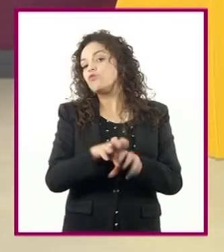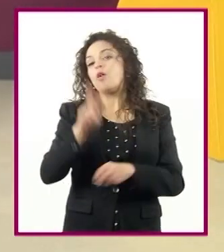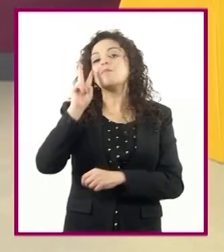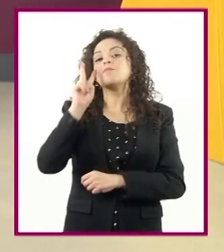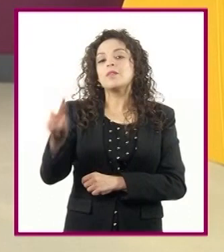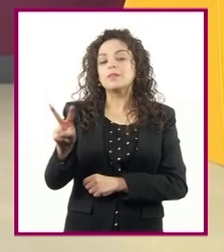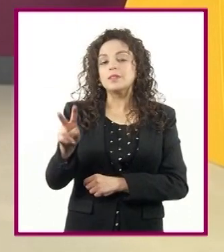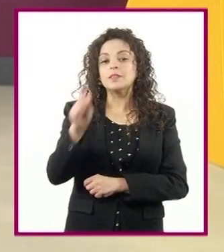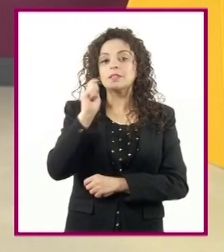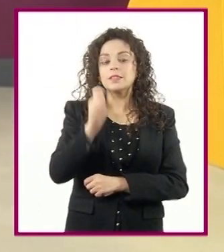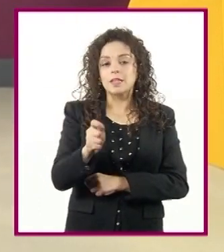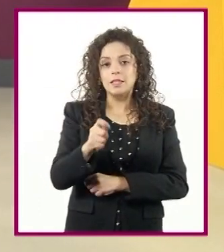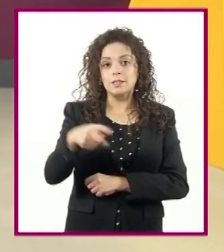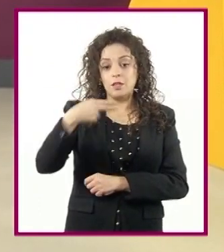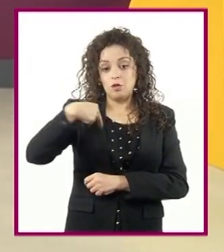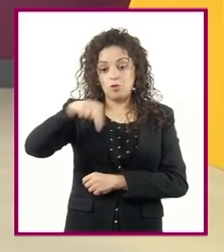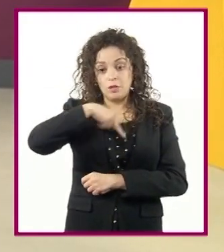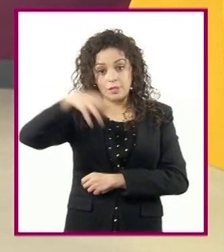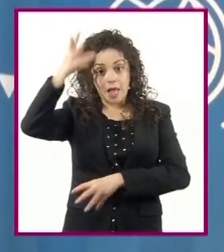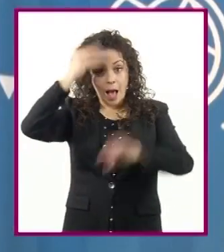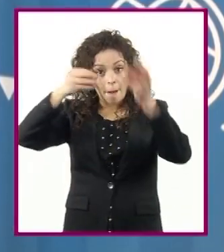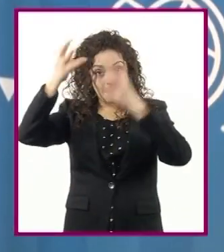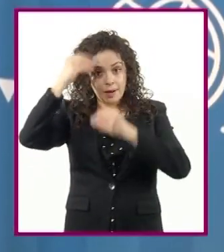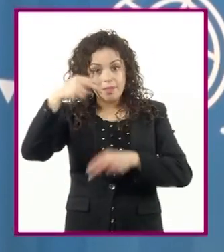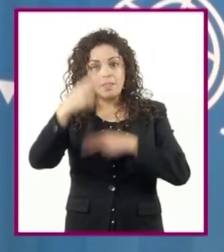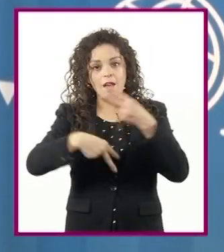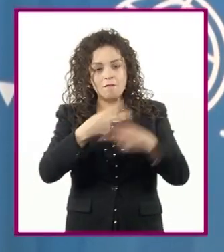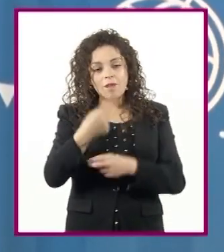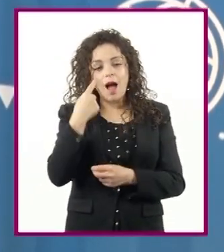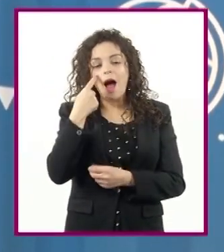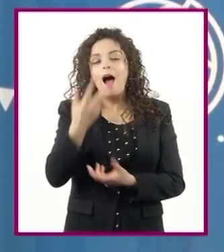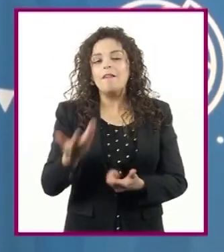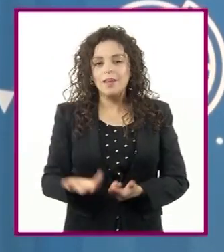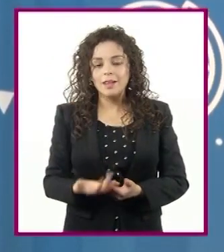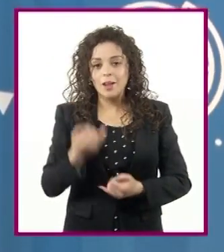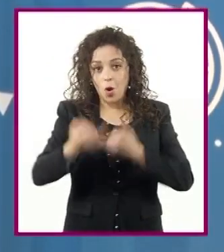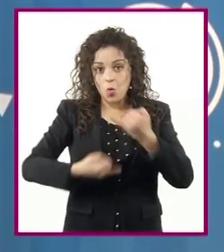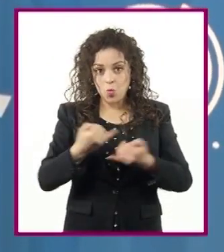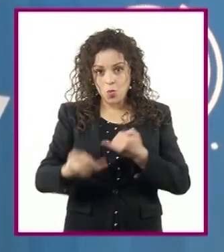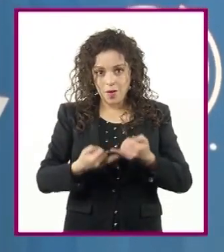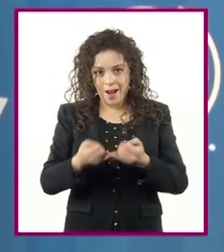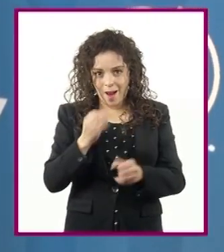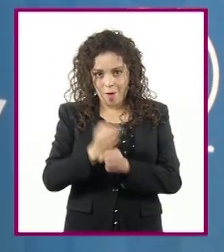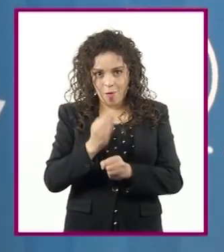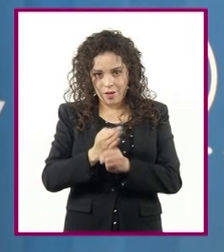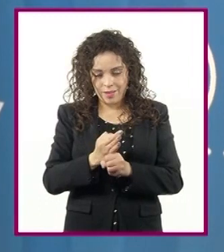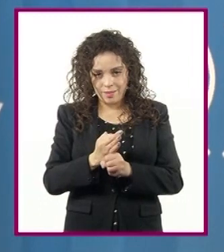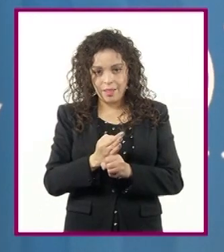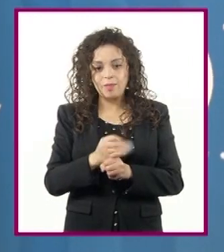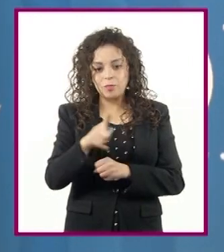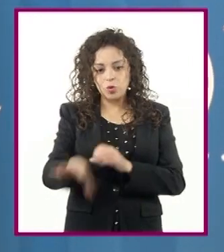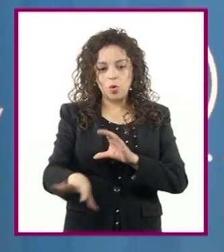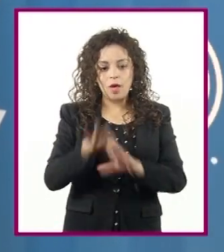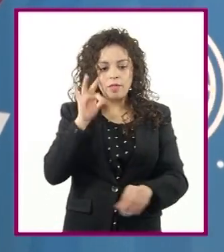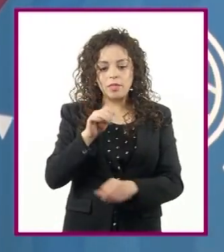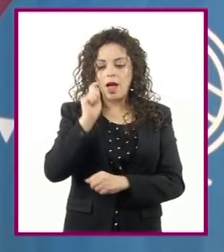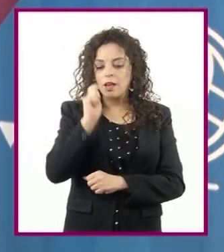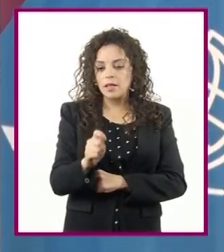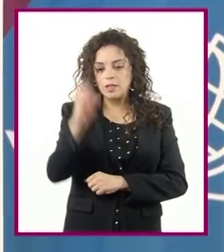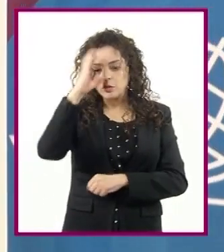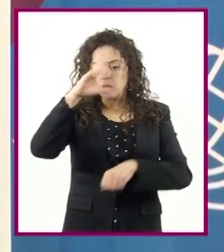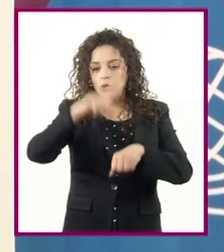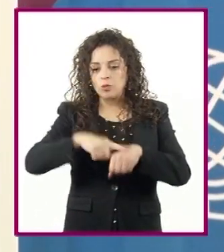en práctica nuestros conocimientos? Vamos a jugar. Encuentra el elemento cultural para identificar